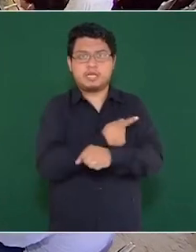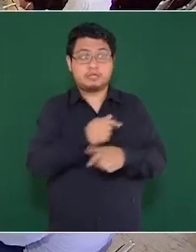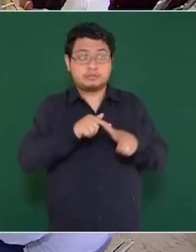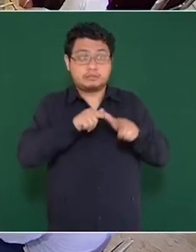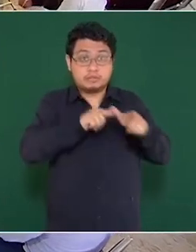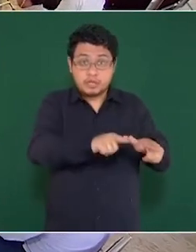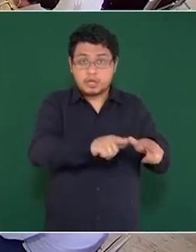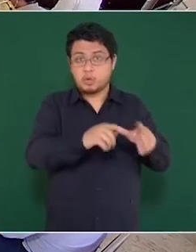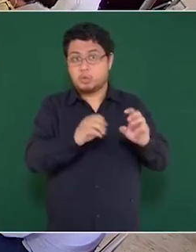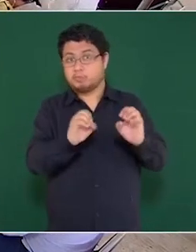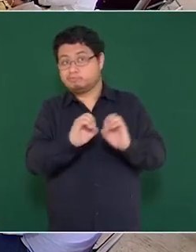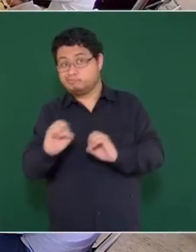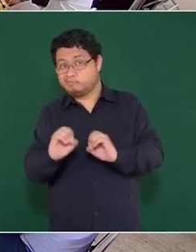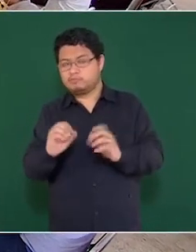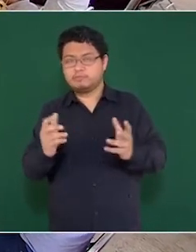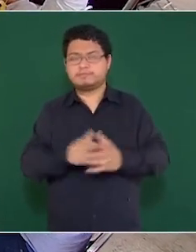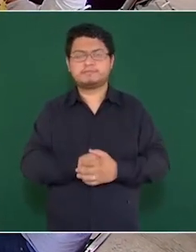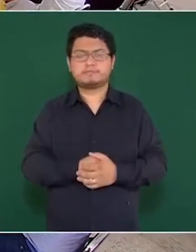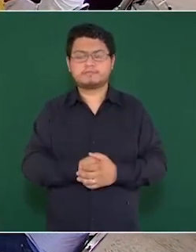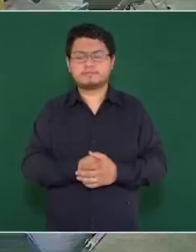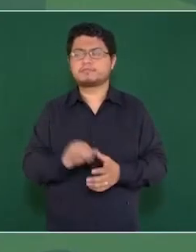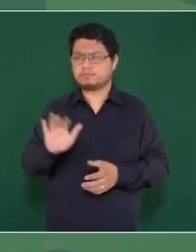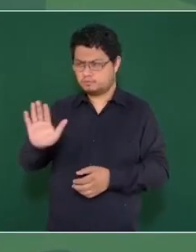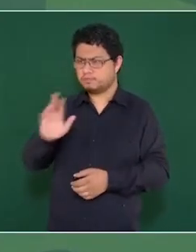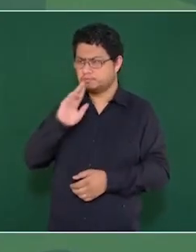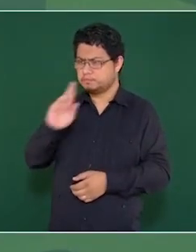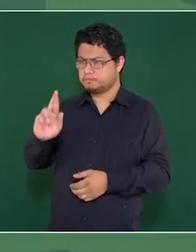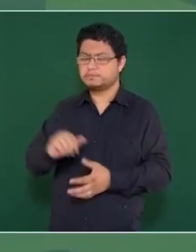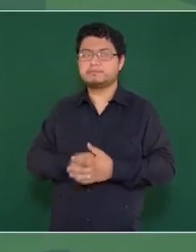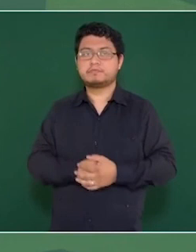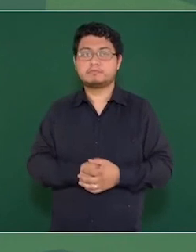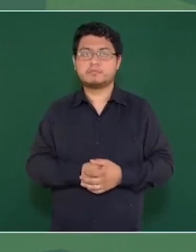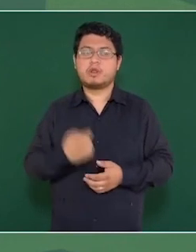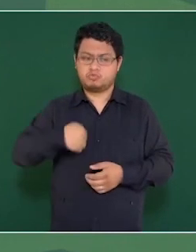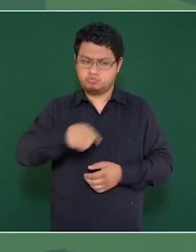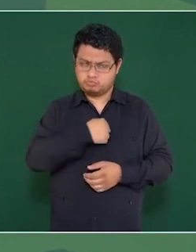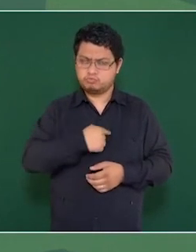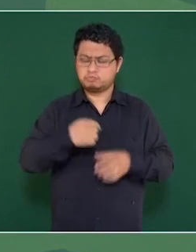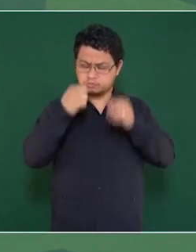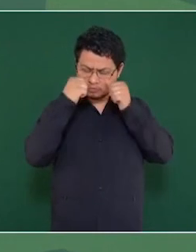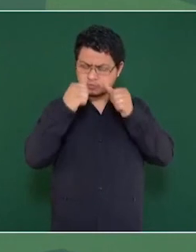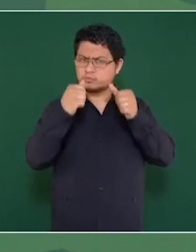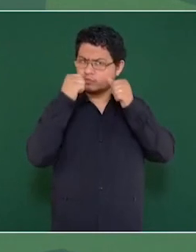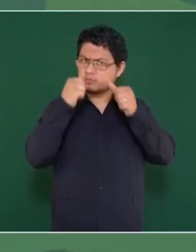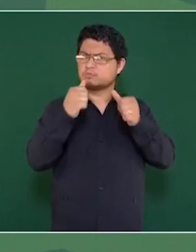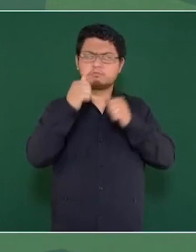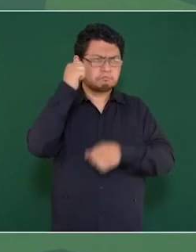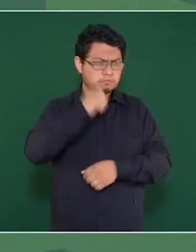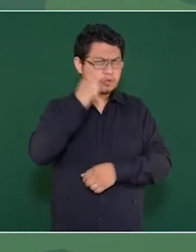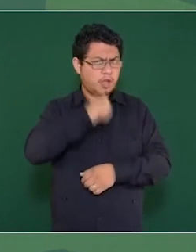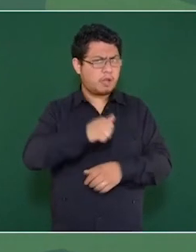Estamos, pues, permanentemente atendiendo